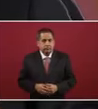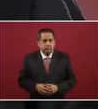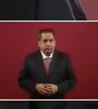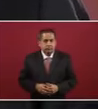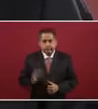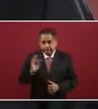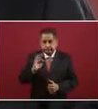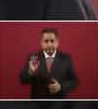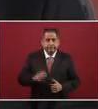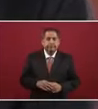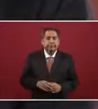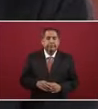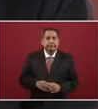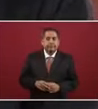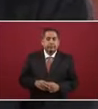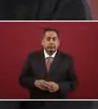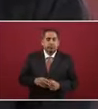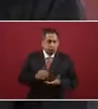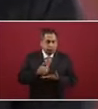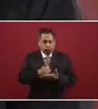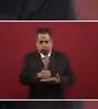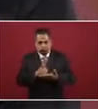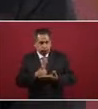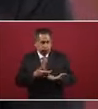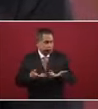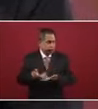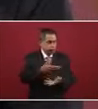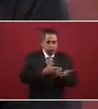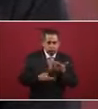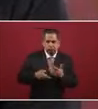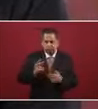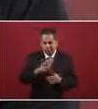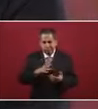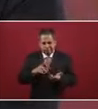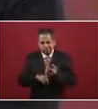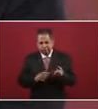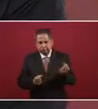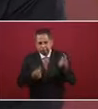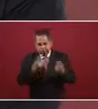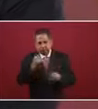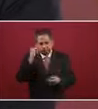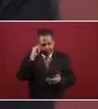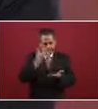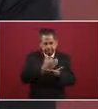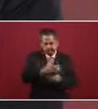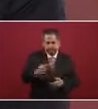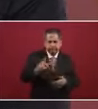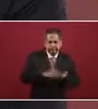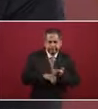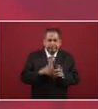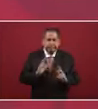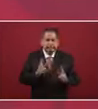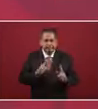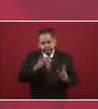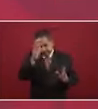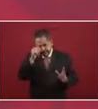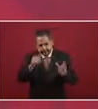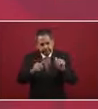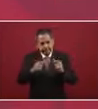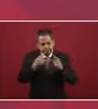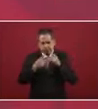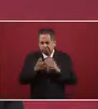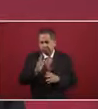Si se ayuda, y lo están haciendo, campesinos, y hay arreglos,